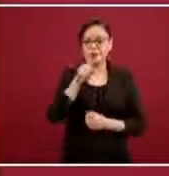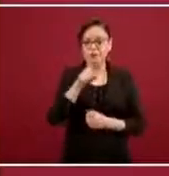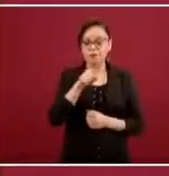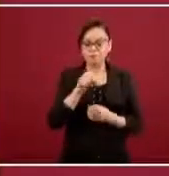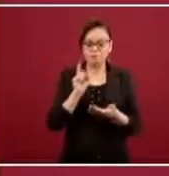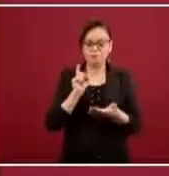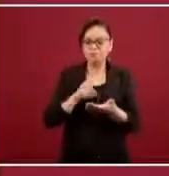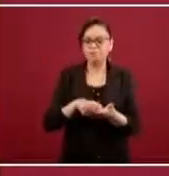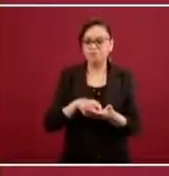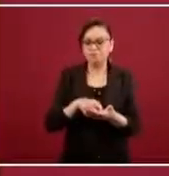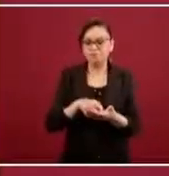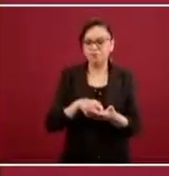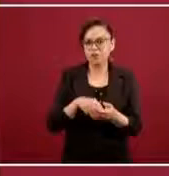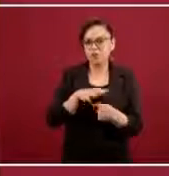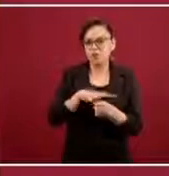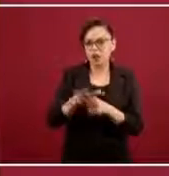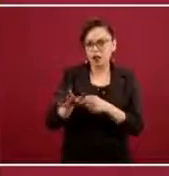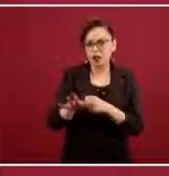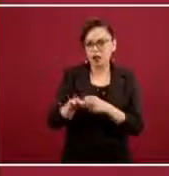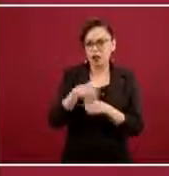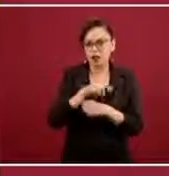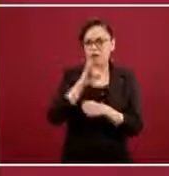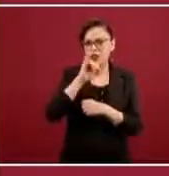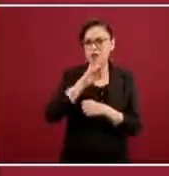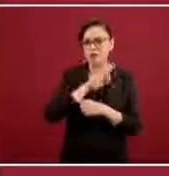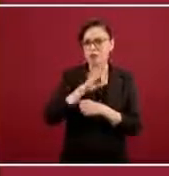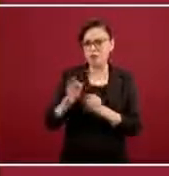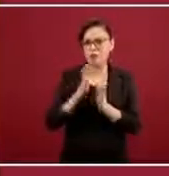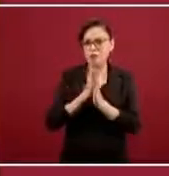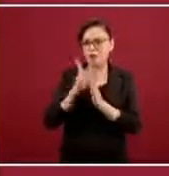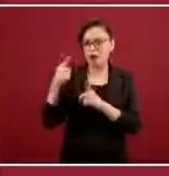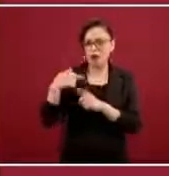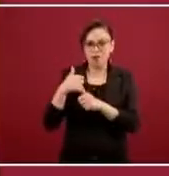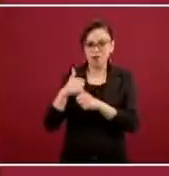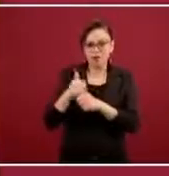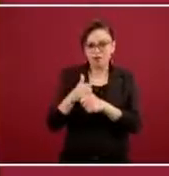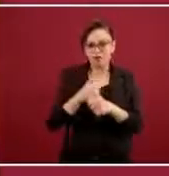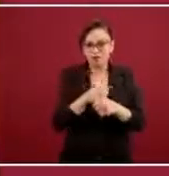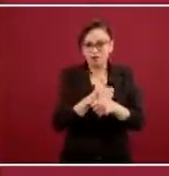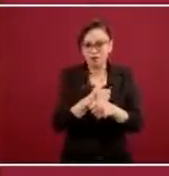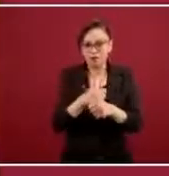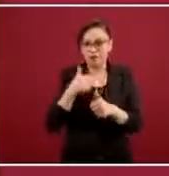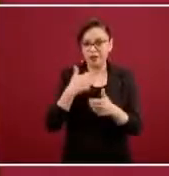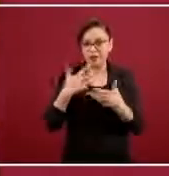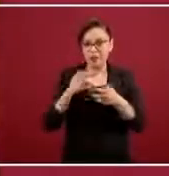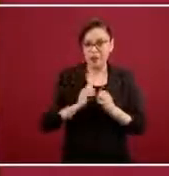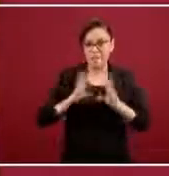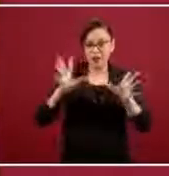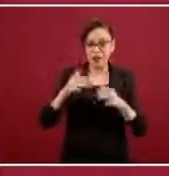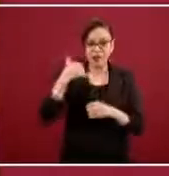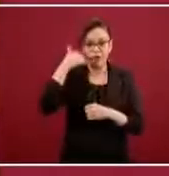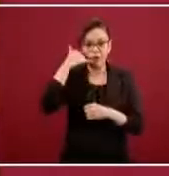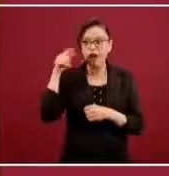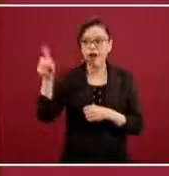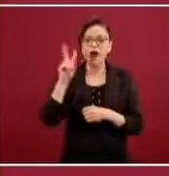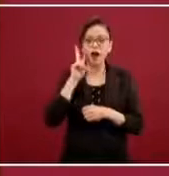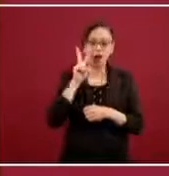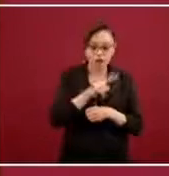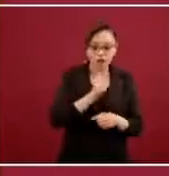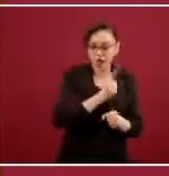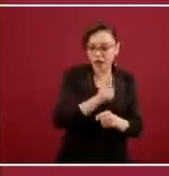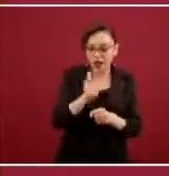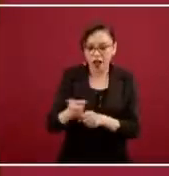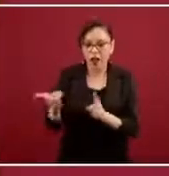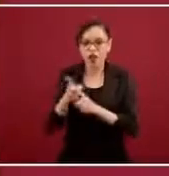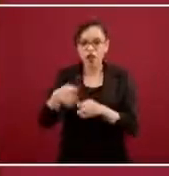sí quiero que me sigas mientras está prendido mi celular y yo voy a un lado, voy a otro, yo le